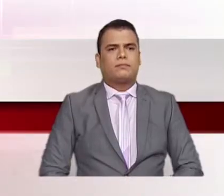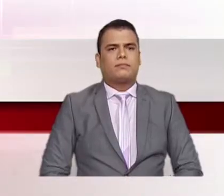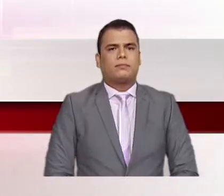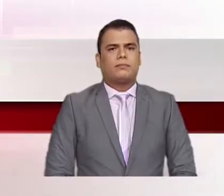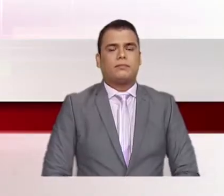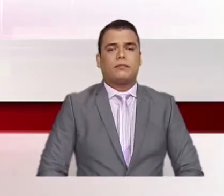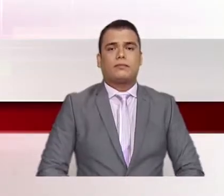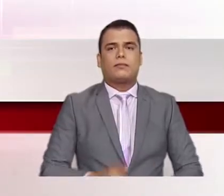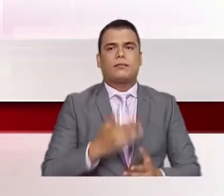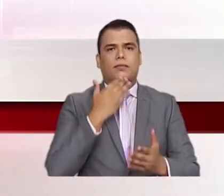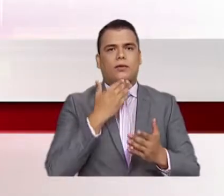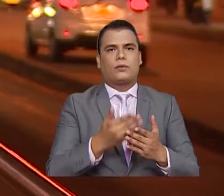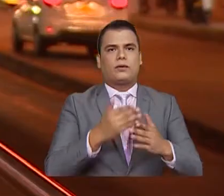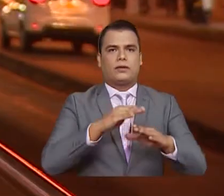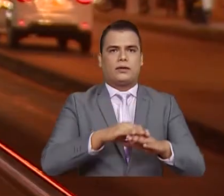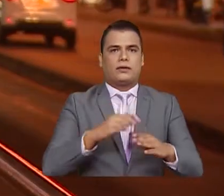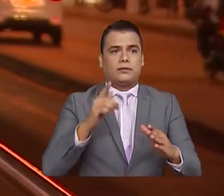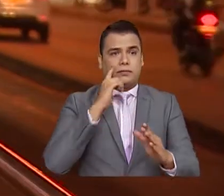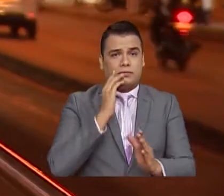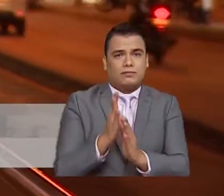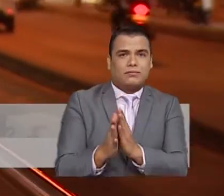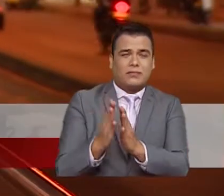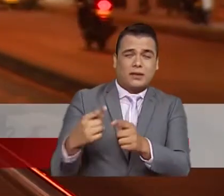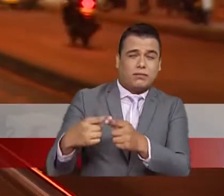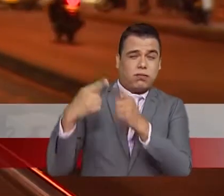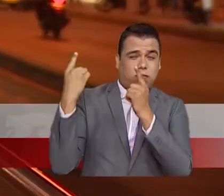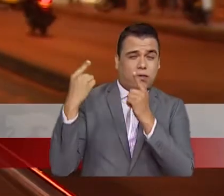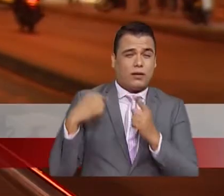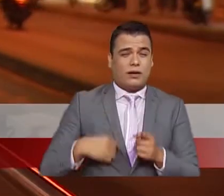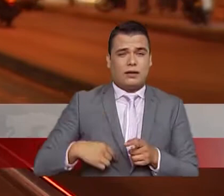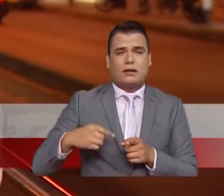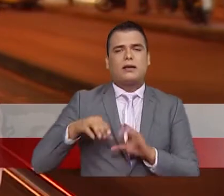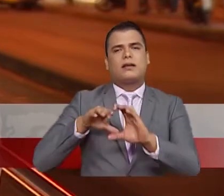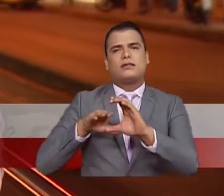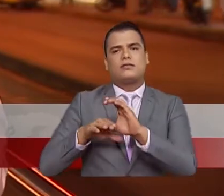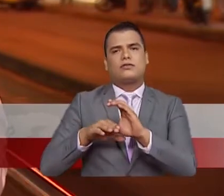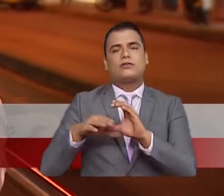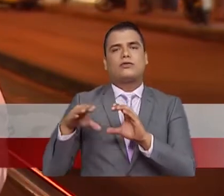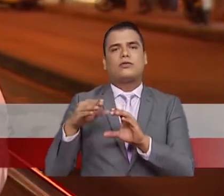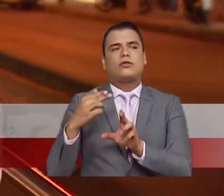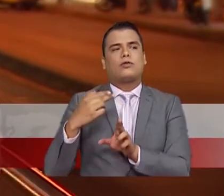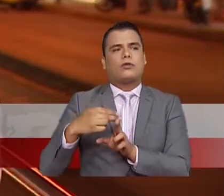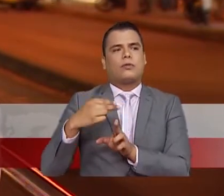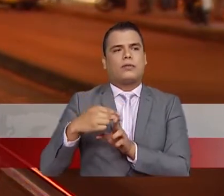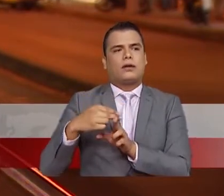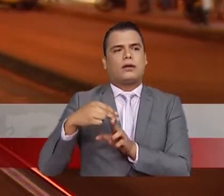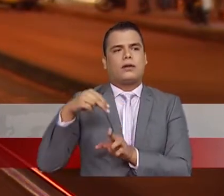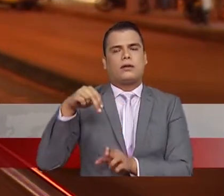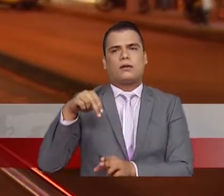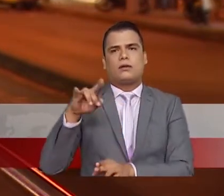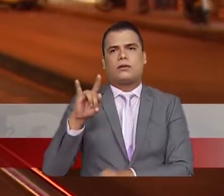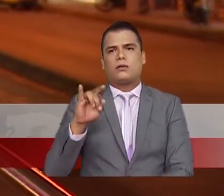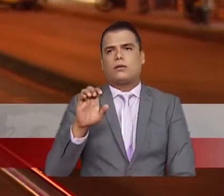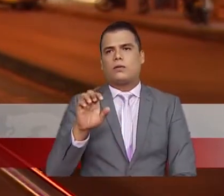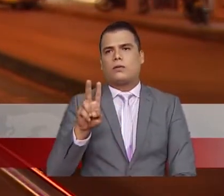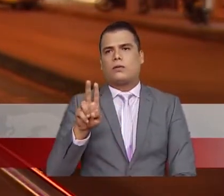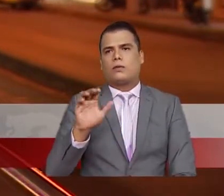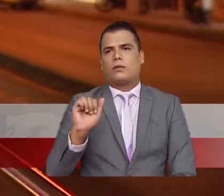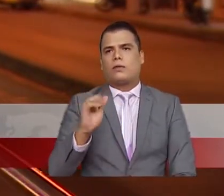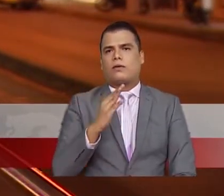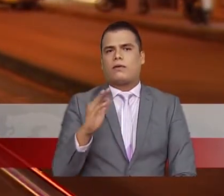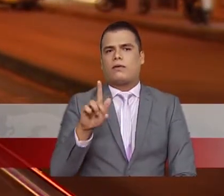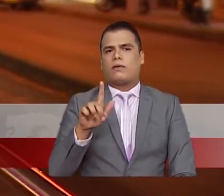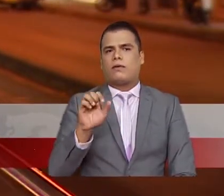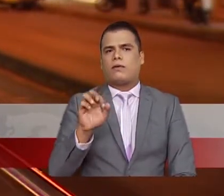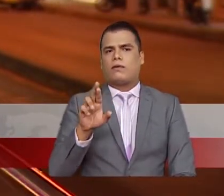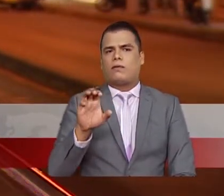Buenas tardes, pues se trata de una riña que se registró aquí en la estación de Nueva Floresta, en el nororiente de Cali. Lo que nos han